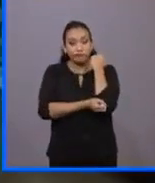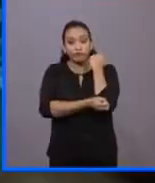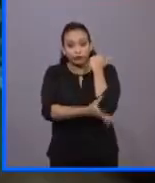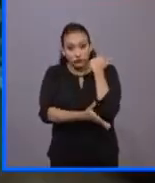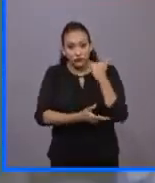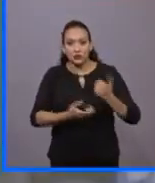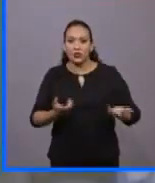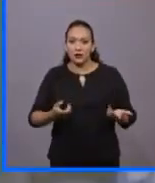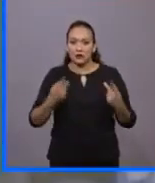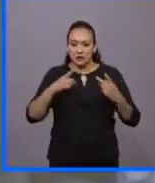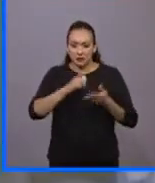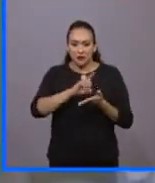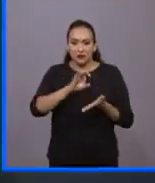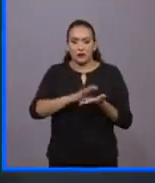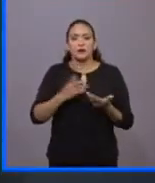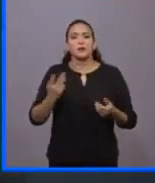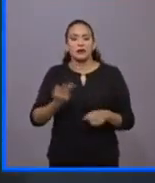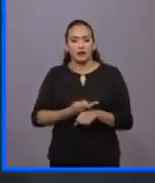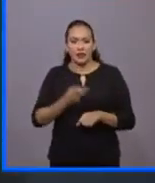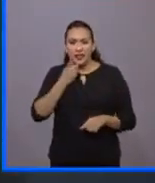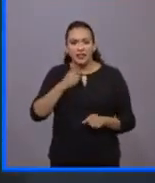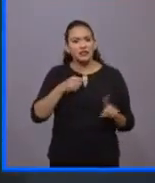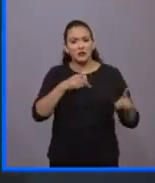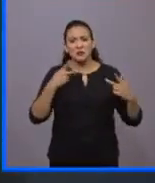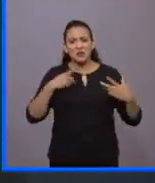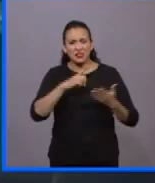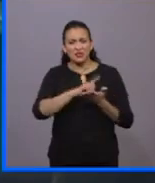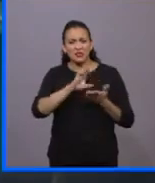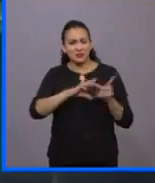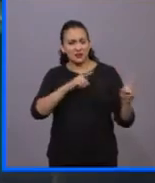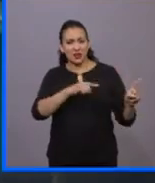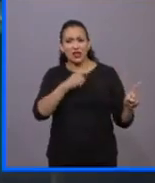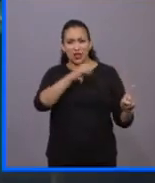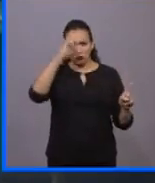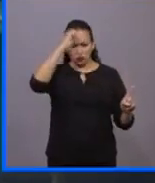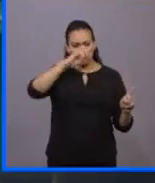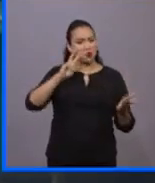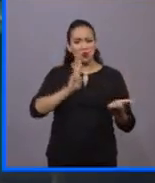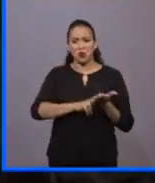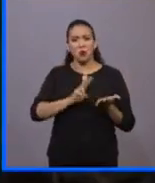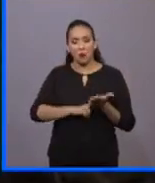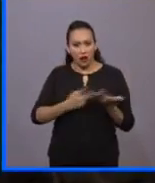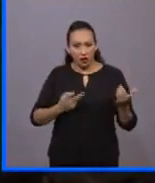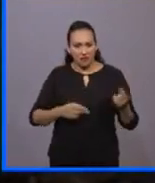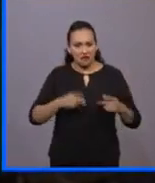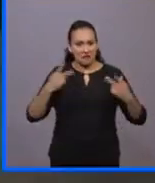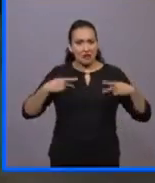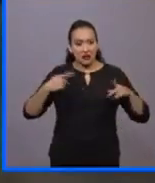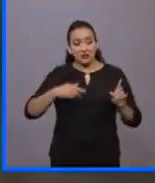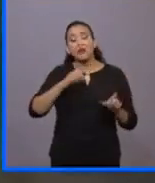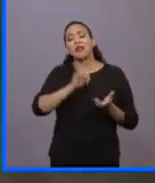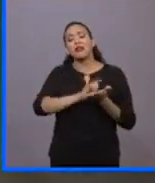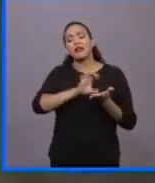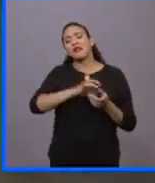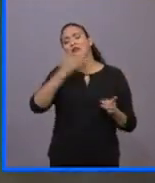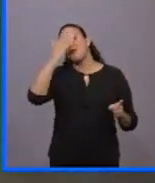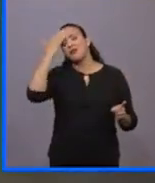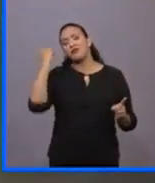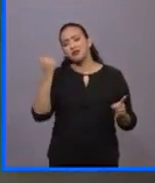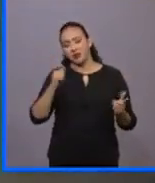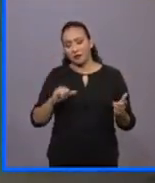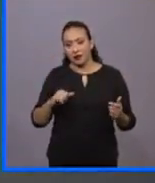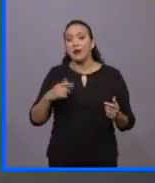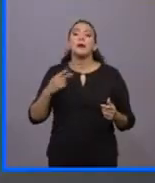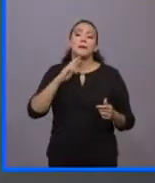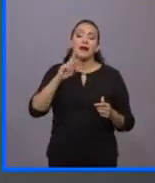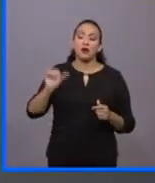al establecer que no era necesario su consentimiento cuando se encontraran imposibilitadas para hacerlo, pues lo podría otorgar la